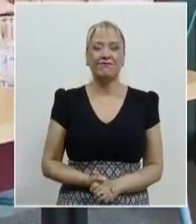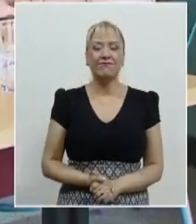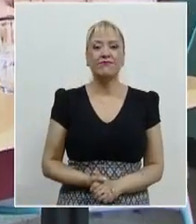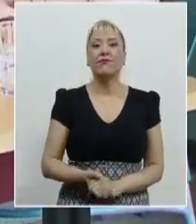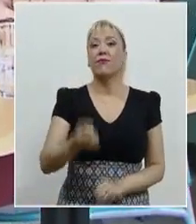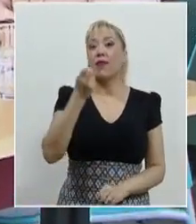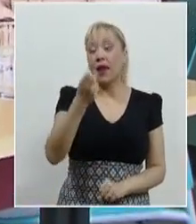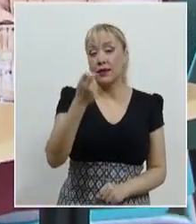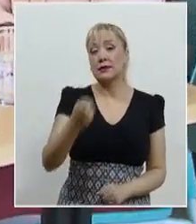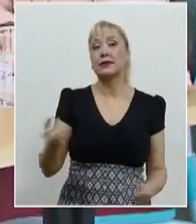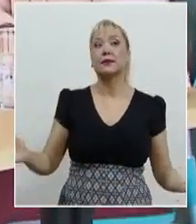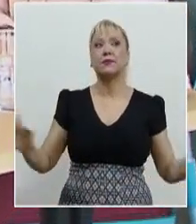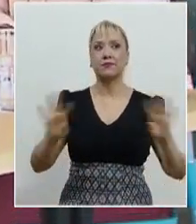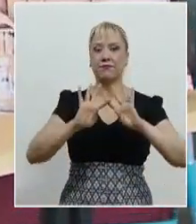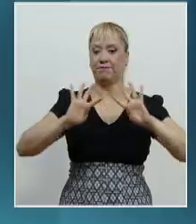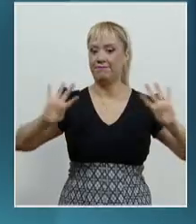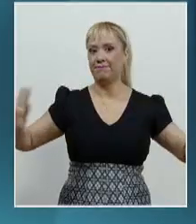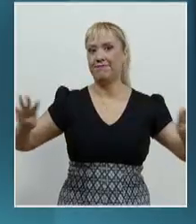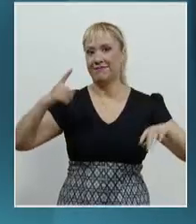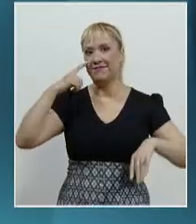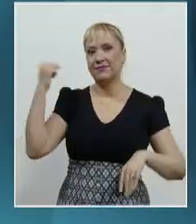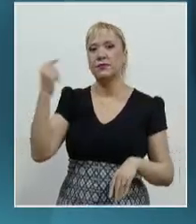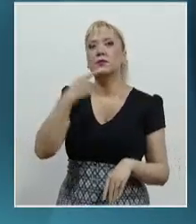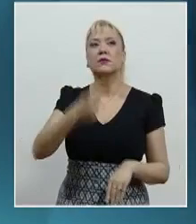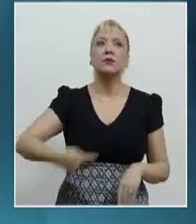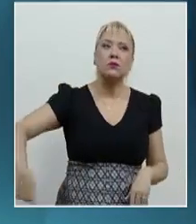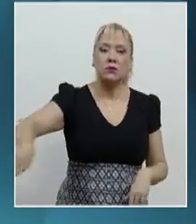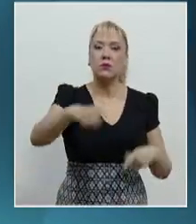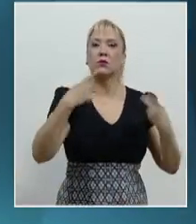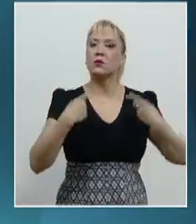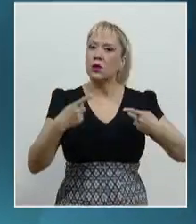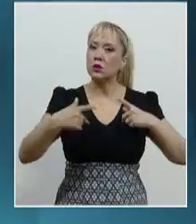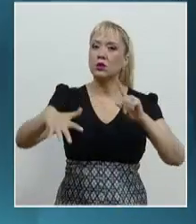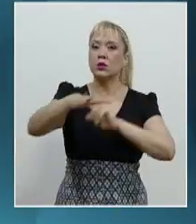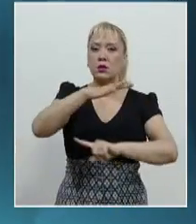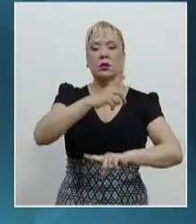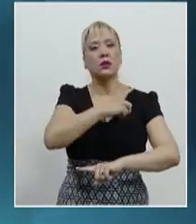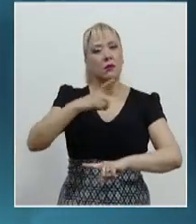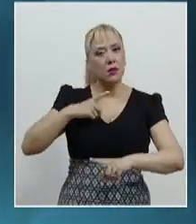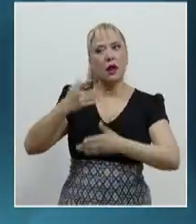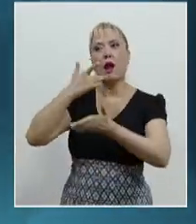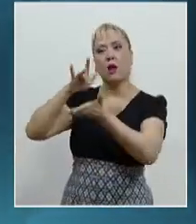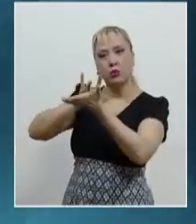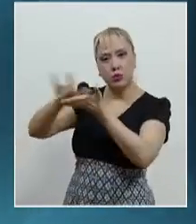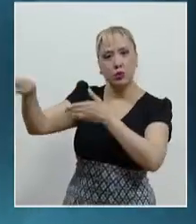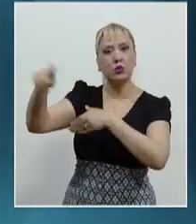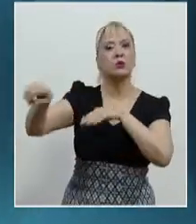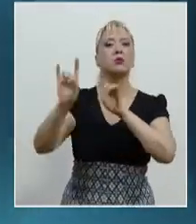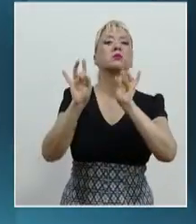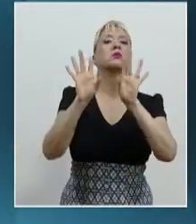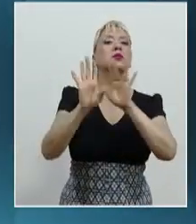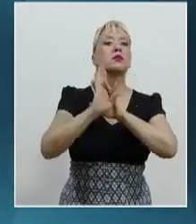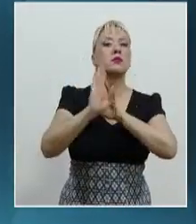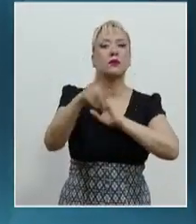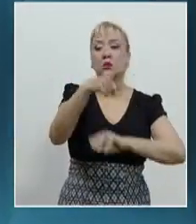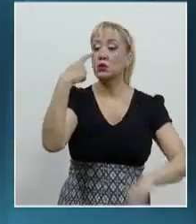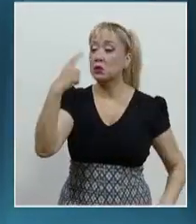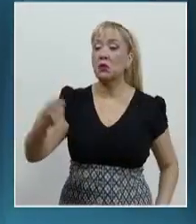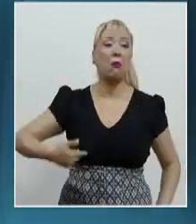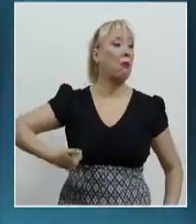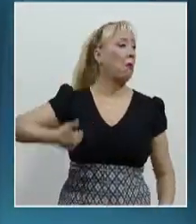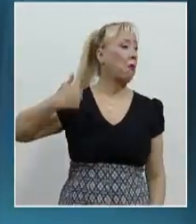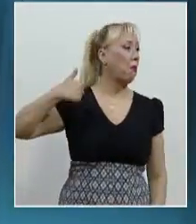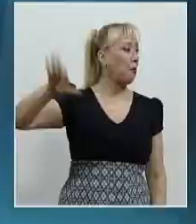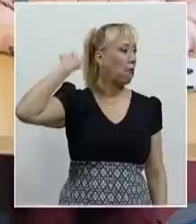En este evento, los participantes añadieron que como sociedad hay que brindar apoyo a las personas que se encuentran en esta condición de